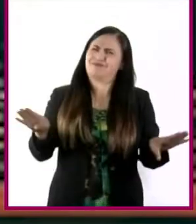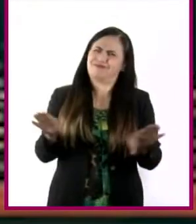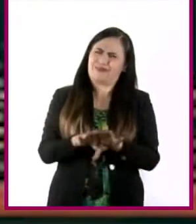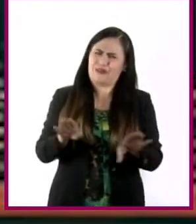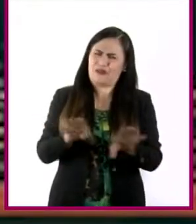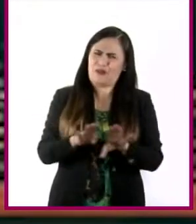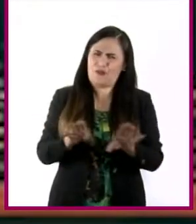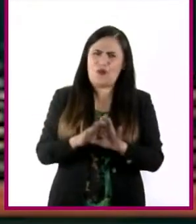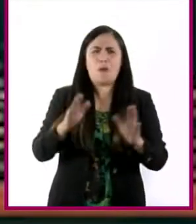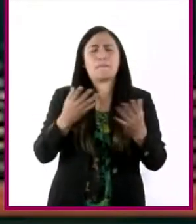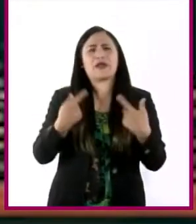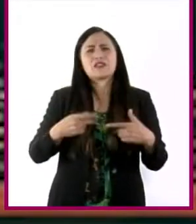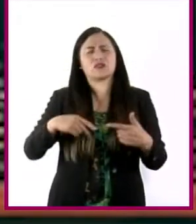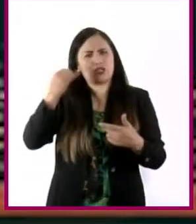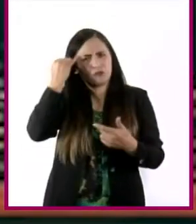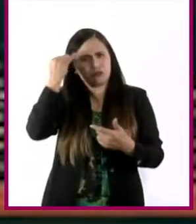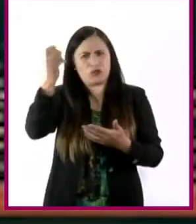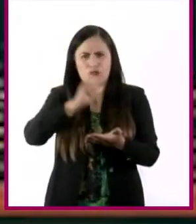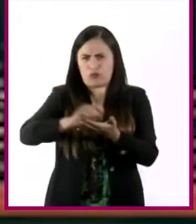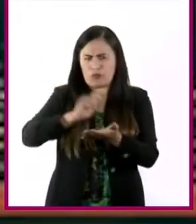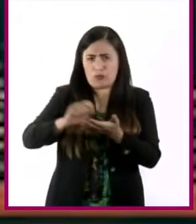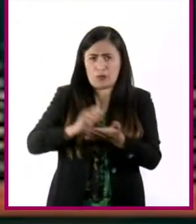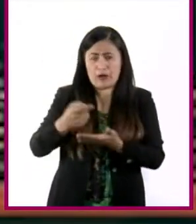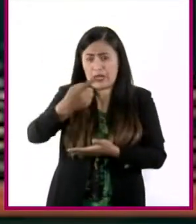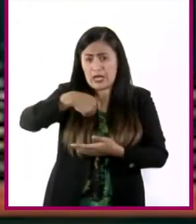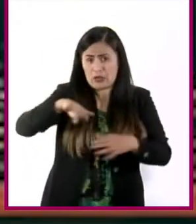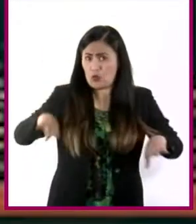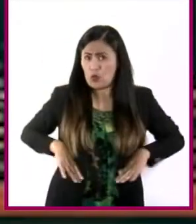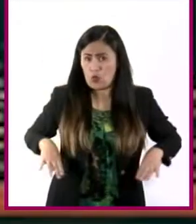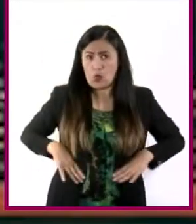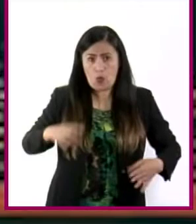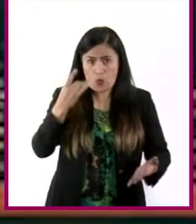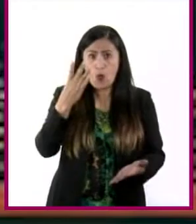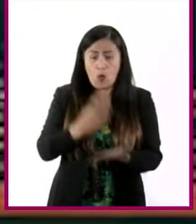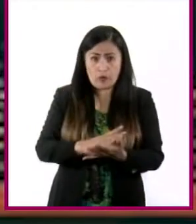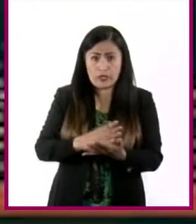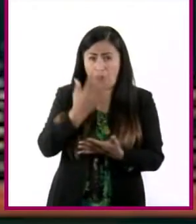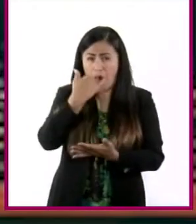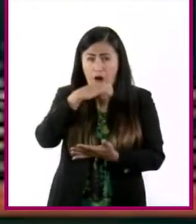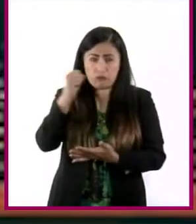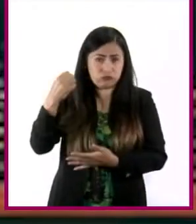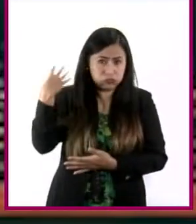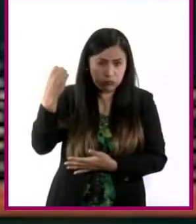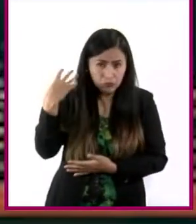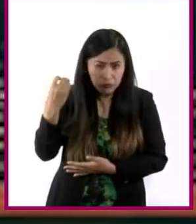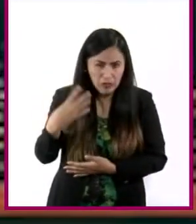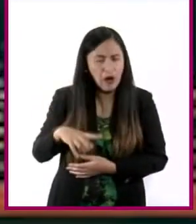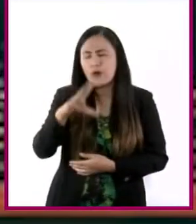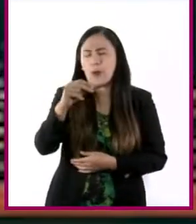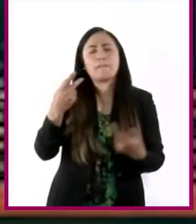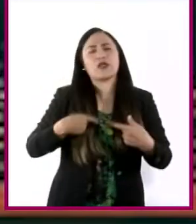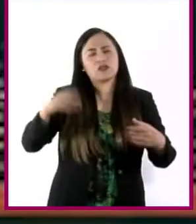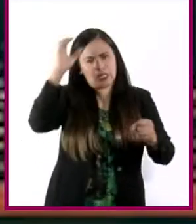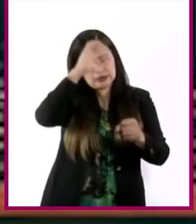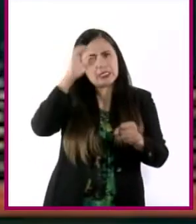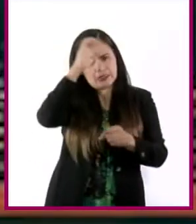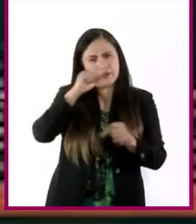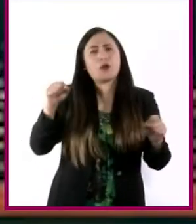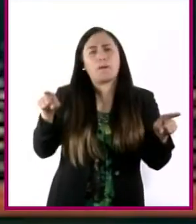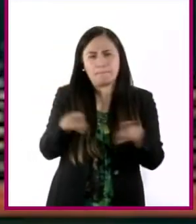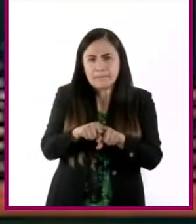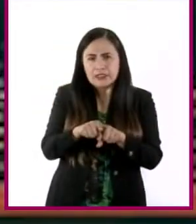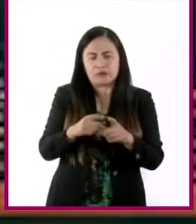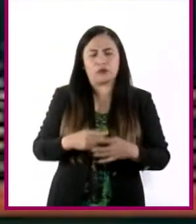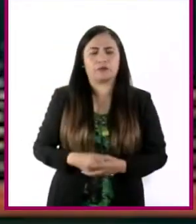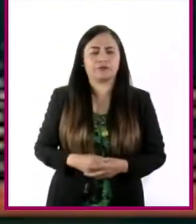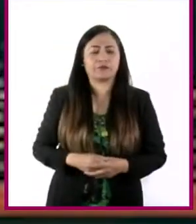que solo los literatos dan grandes discursos, y no es así. También hay muchos científicos que lo han hecho. Por ejemplo, una de las razones